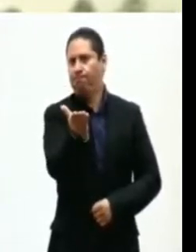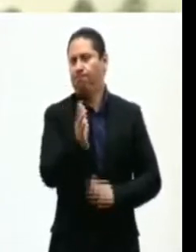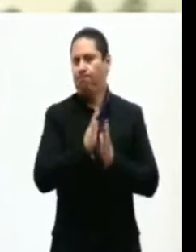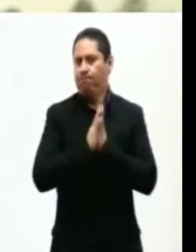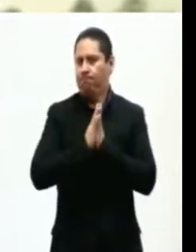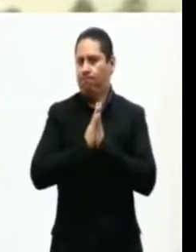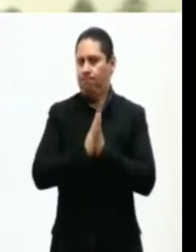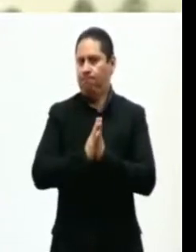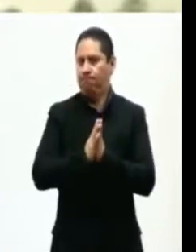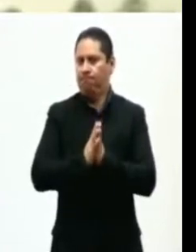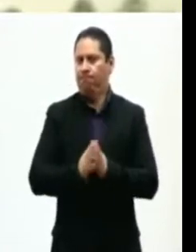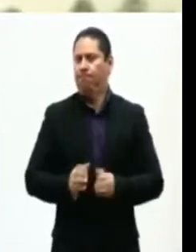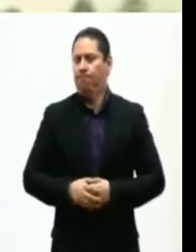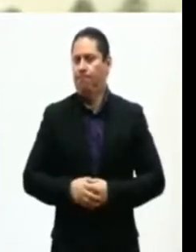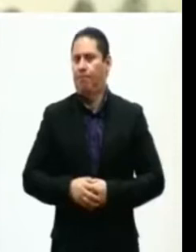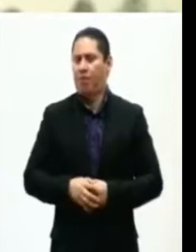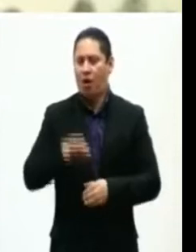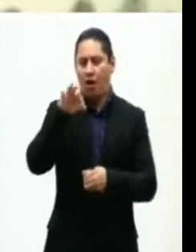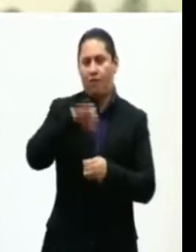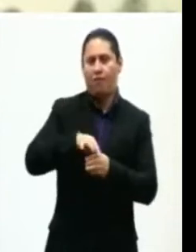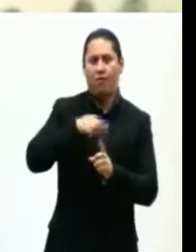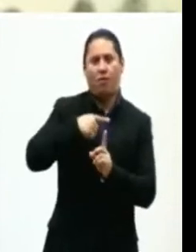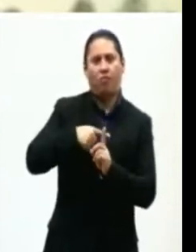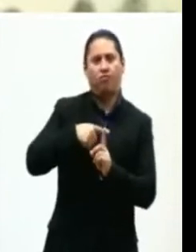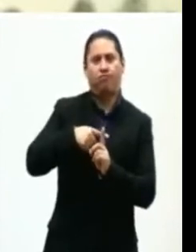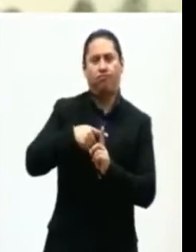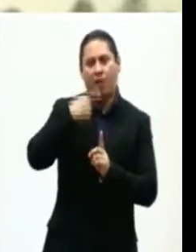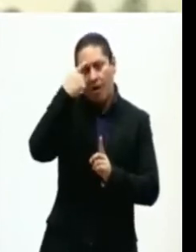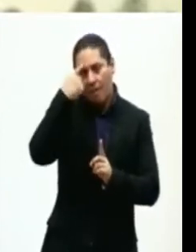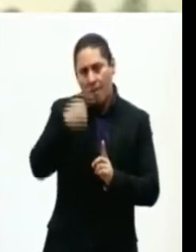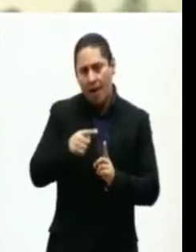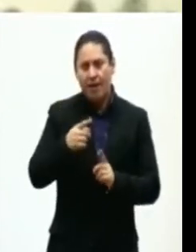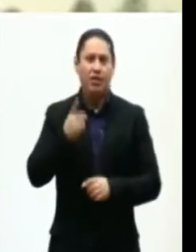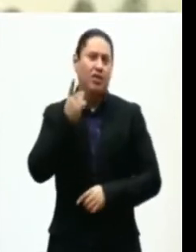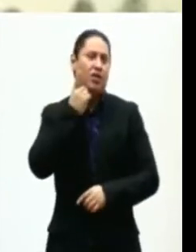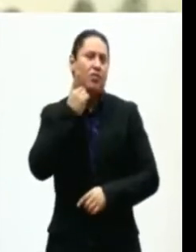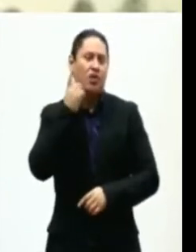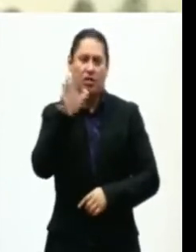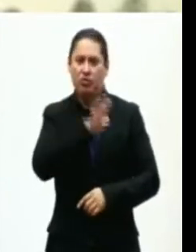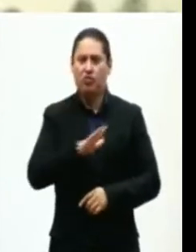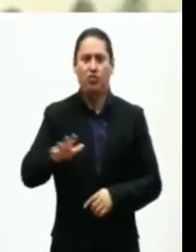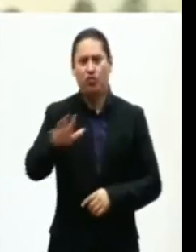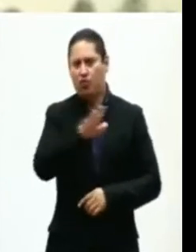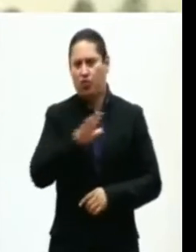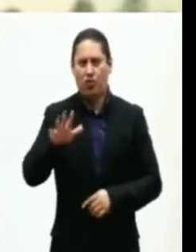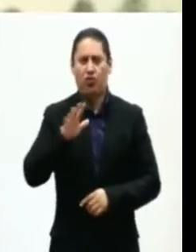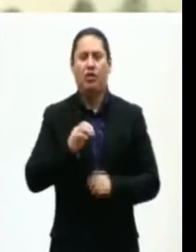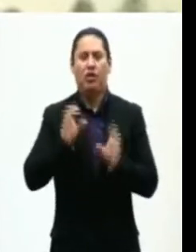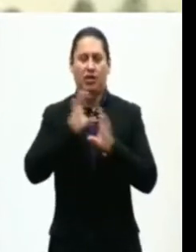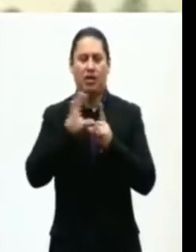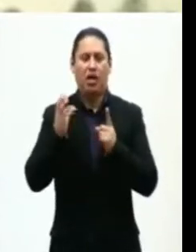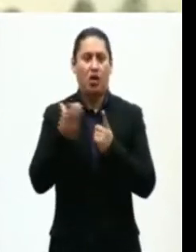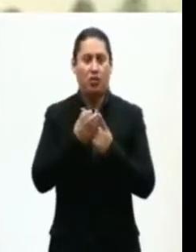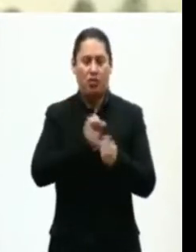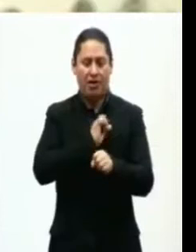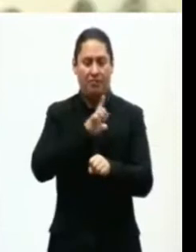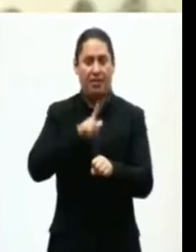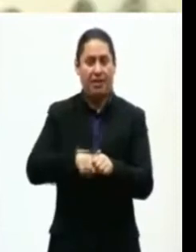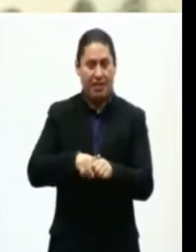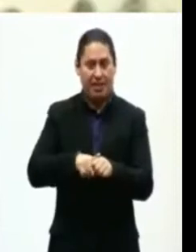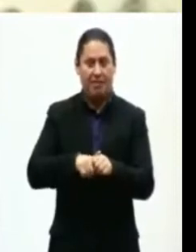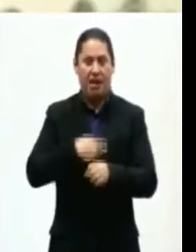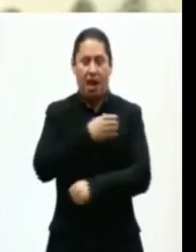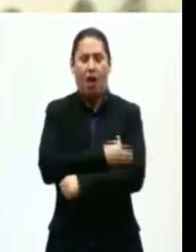solicito por estos motivos su voto a favor, para que los diputados y las diputadas integrantes de la Comisión Especial para